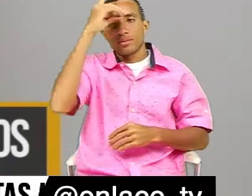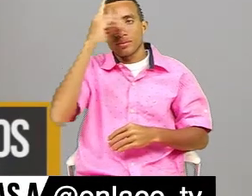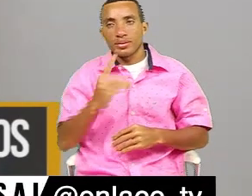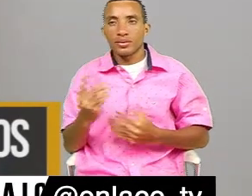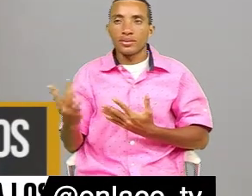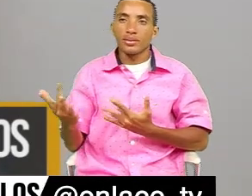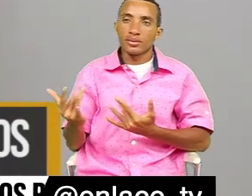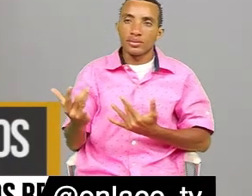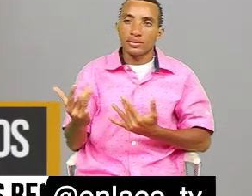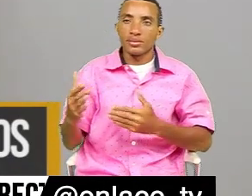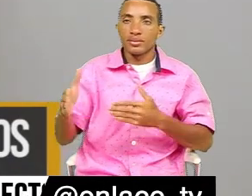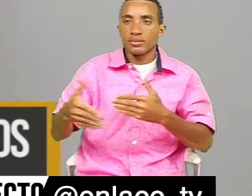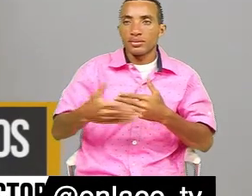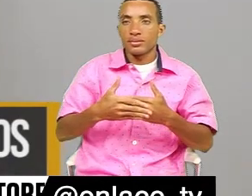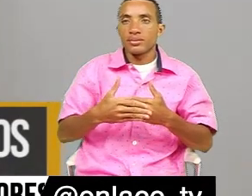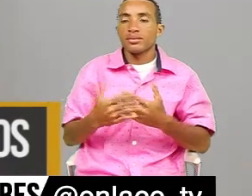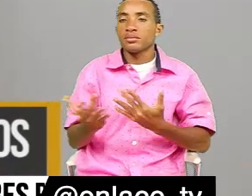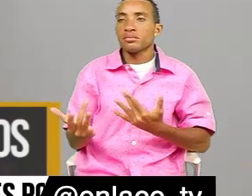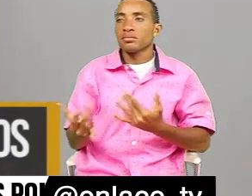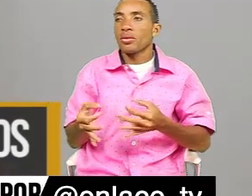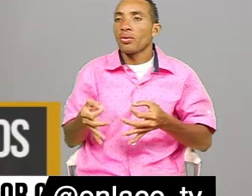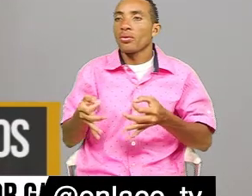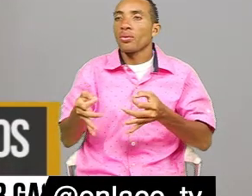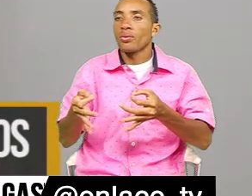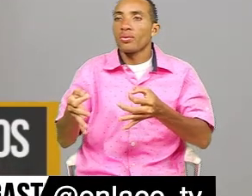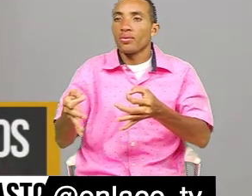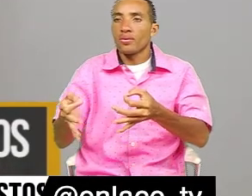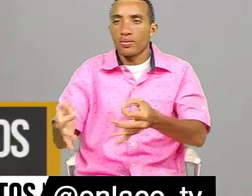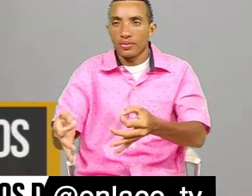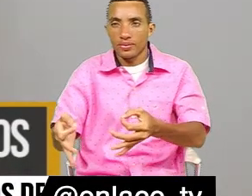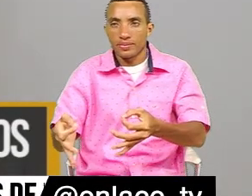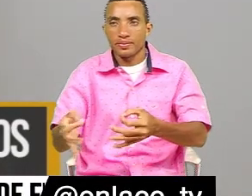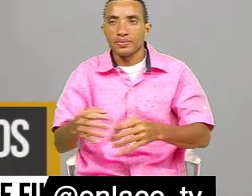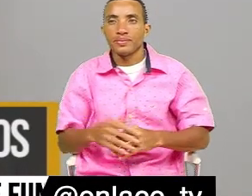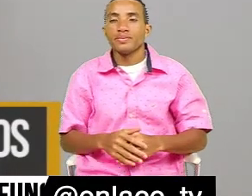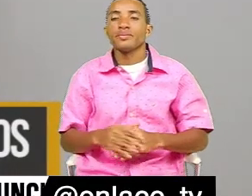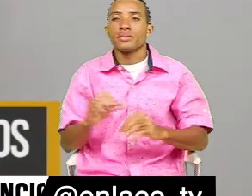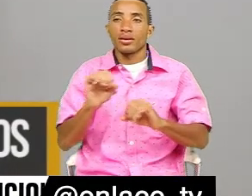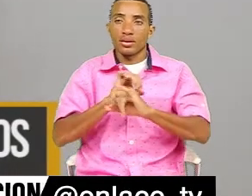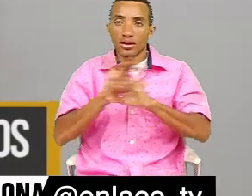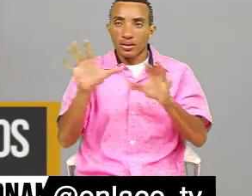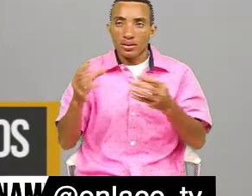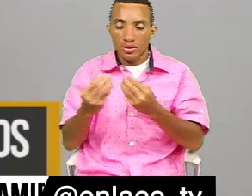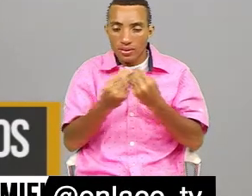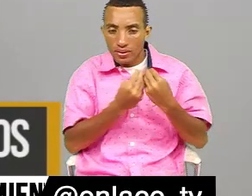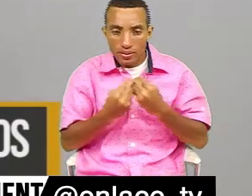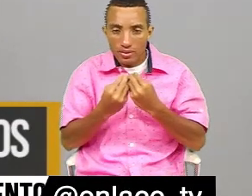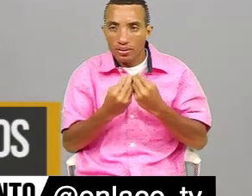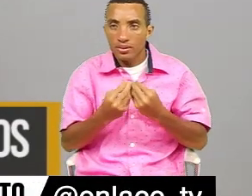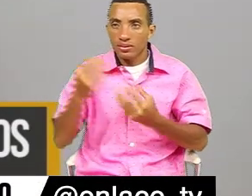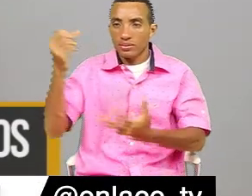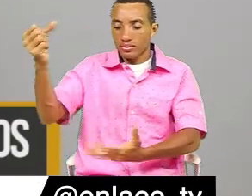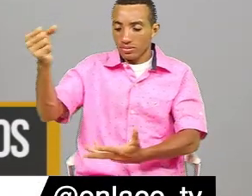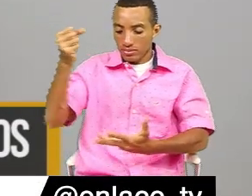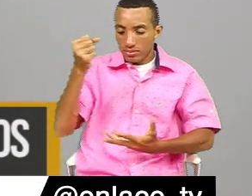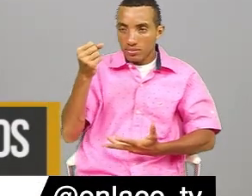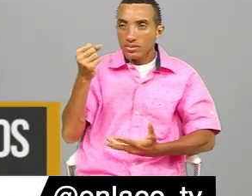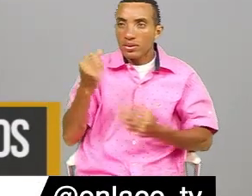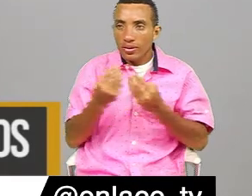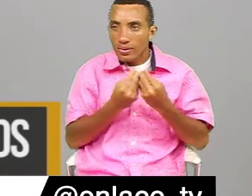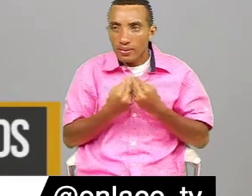una adición. La adición se demoró, y tan solo, yo quiero también aclarar que el consejo solo recibió